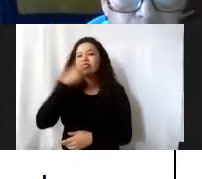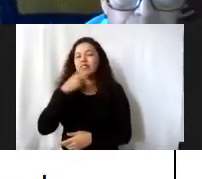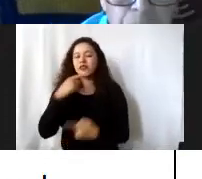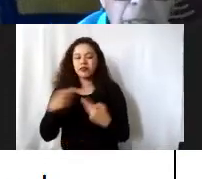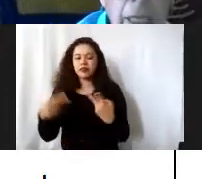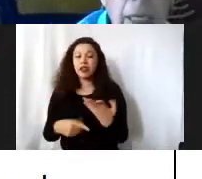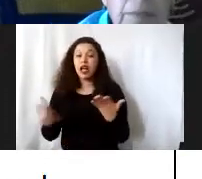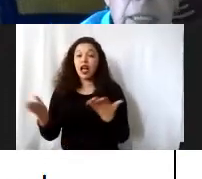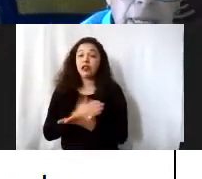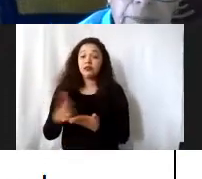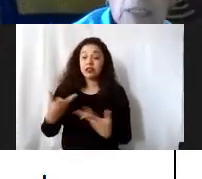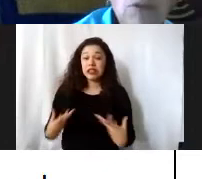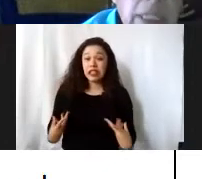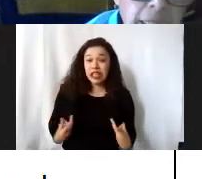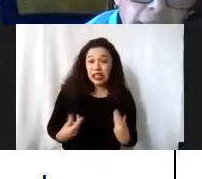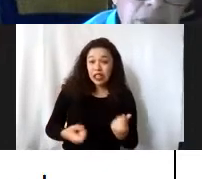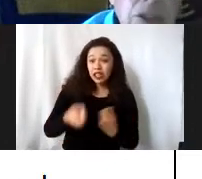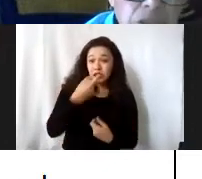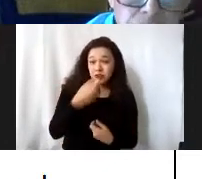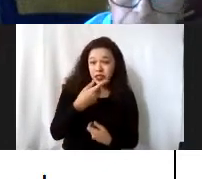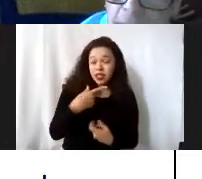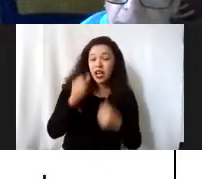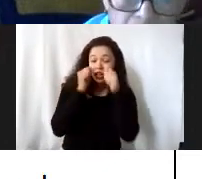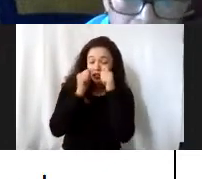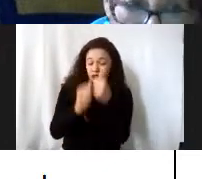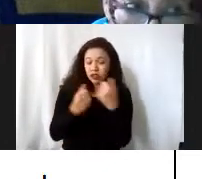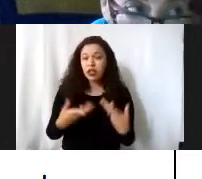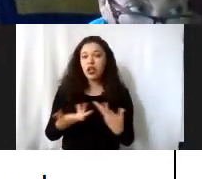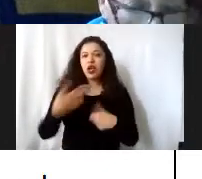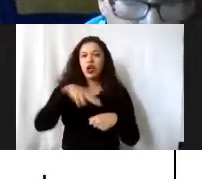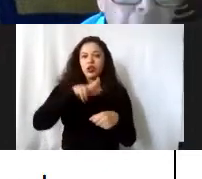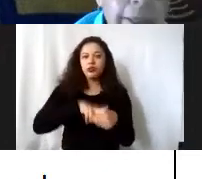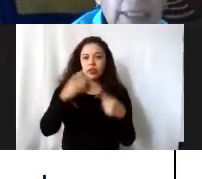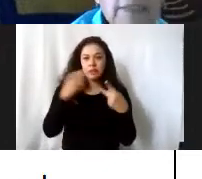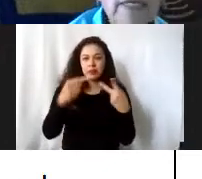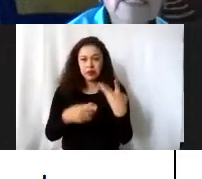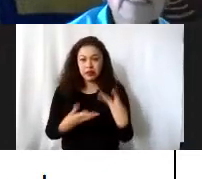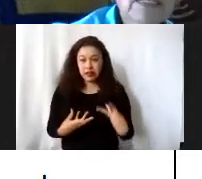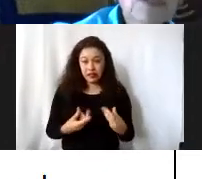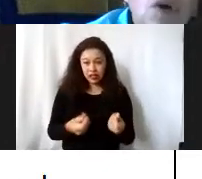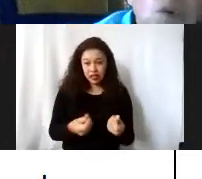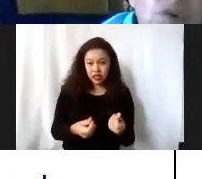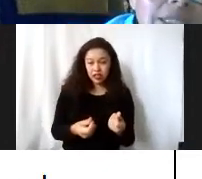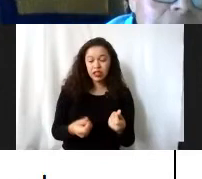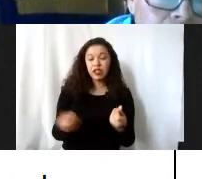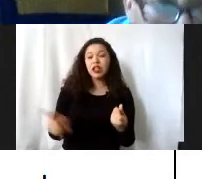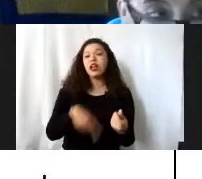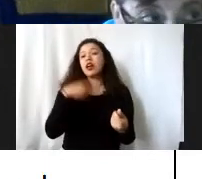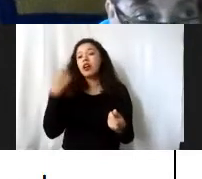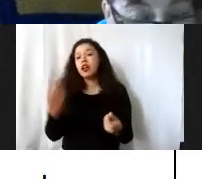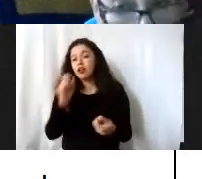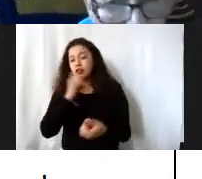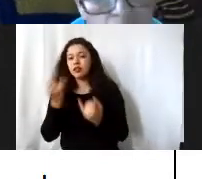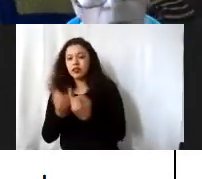gasto en medicamentos, en atención, hospitalización, etcétera, etcétera, están generando un